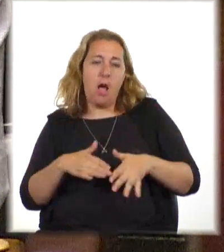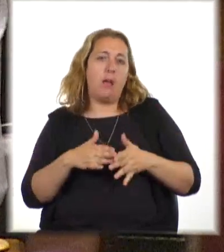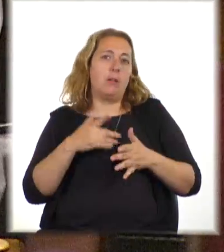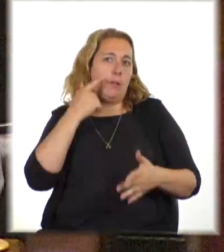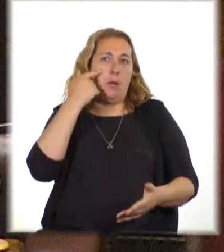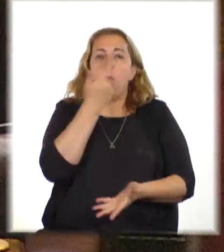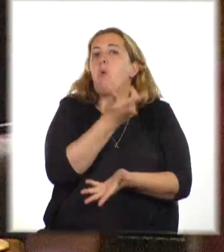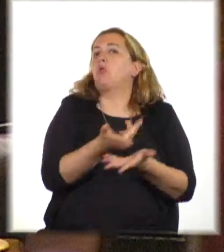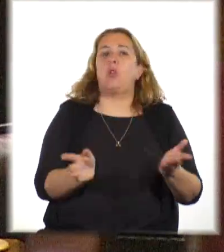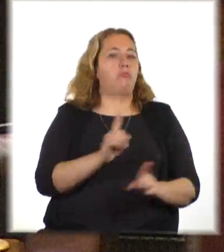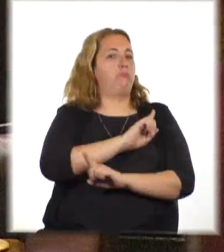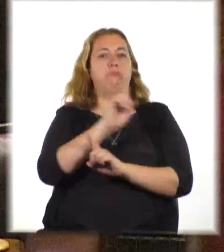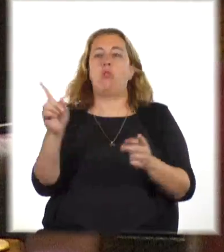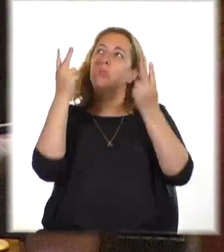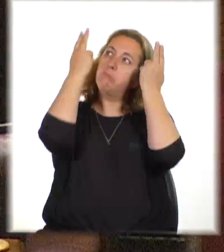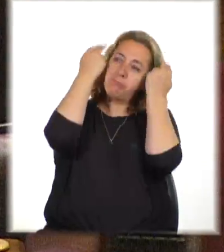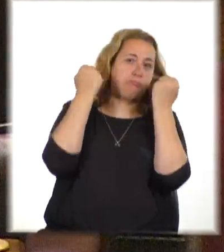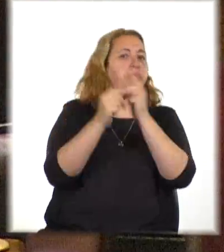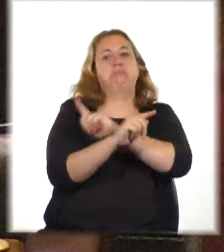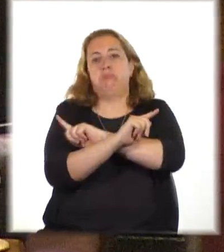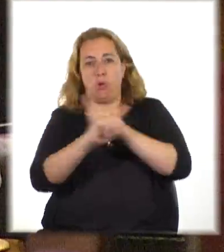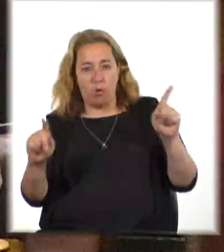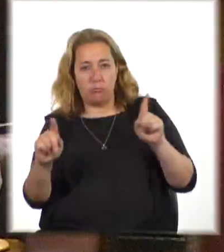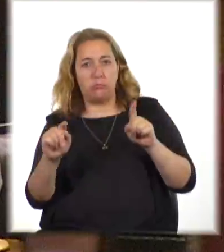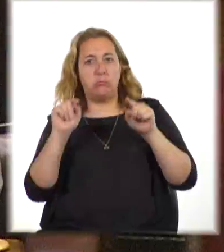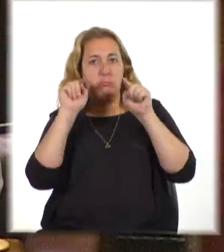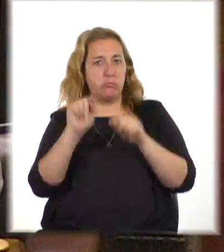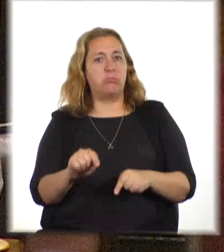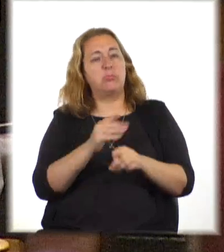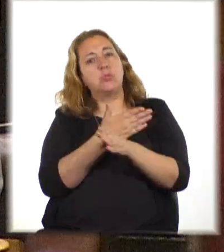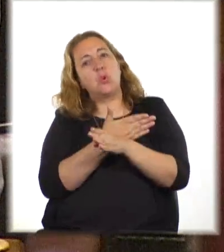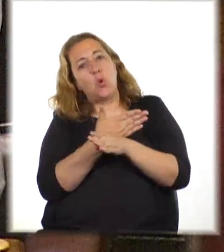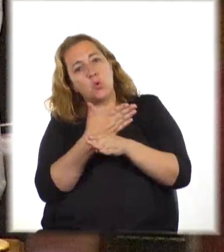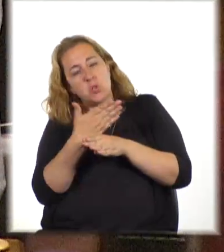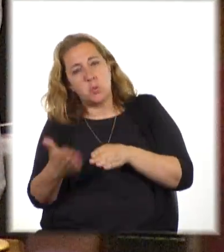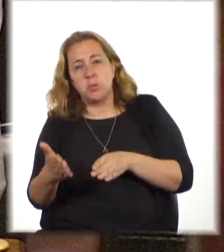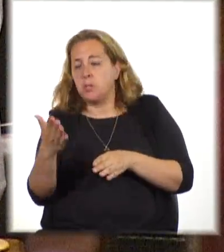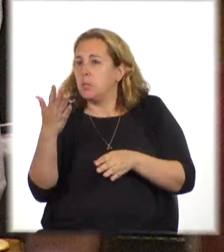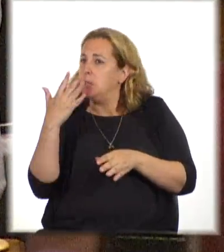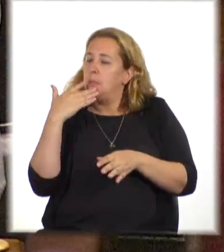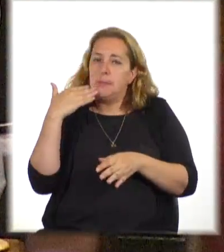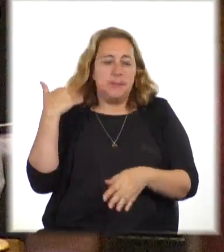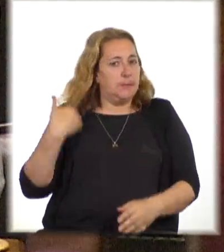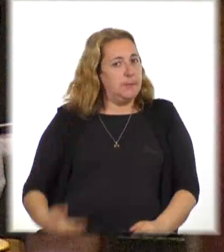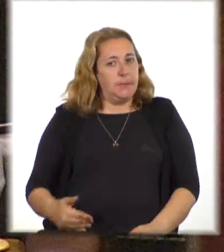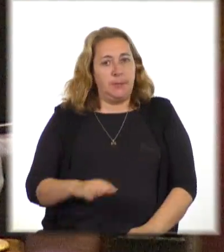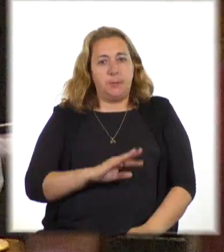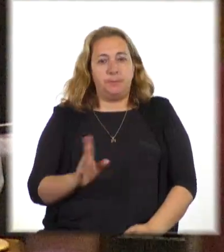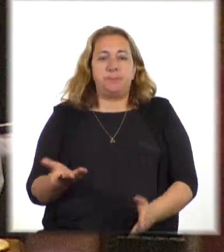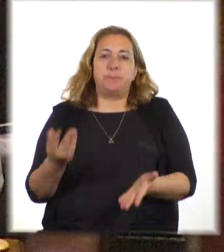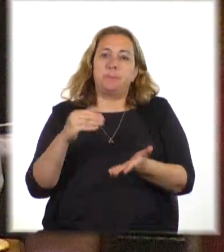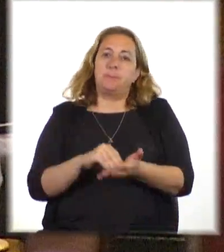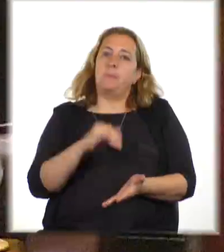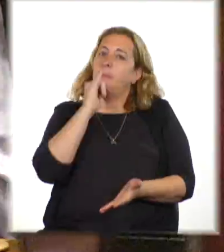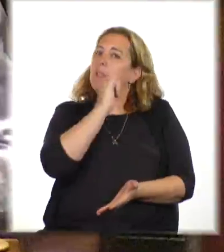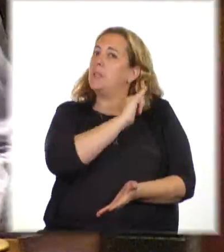se va a rendir sino que está trayendo consecuencias lamentables y que por otra parte ha sido denunciado